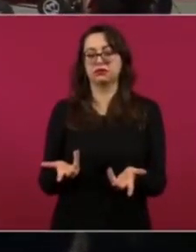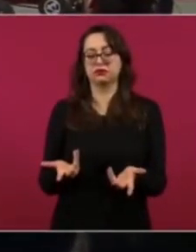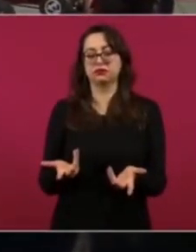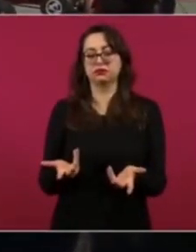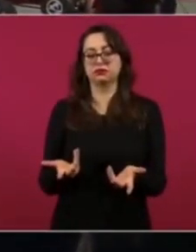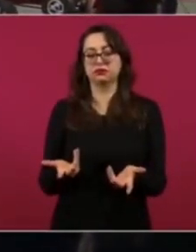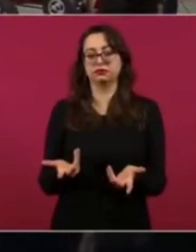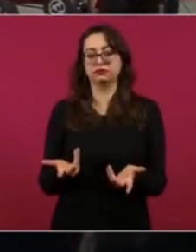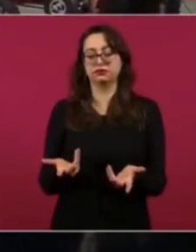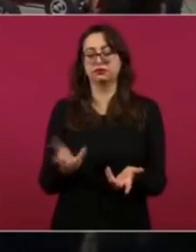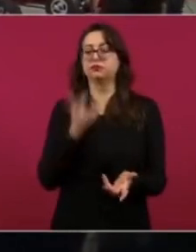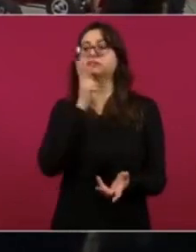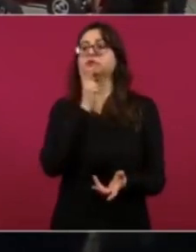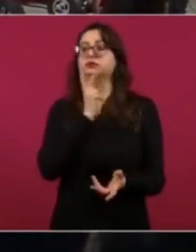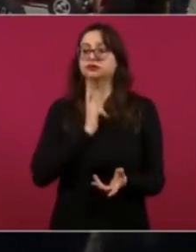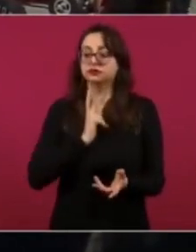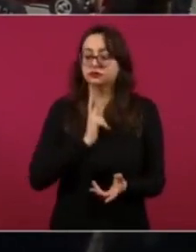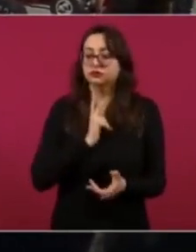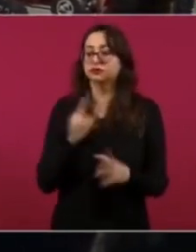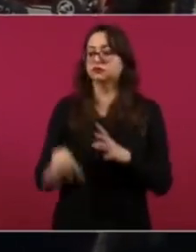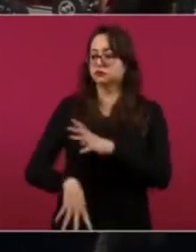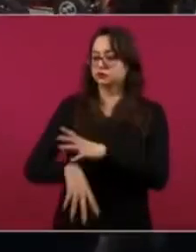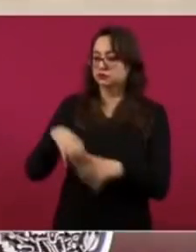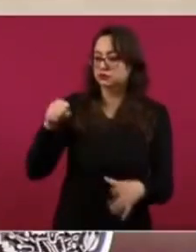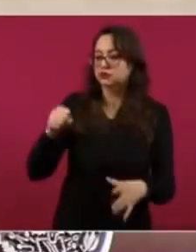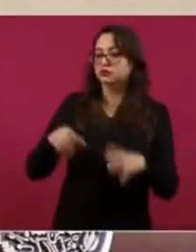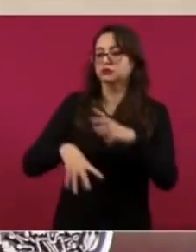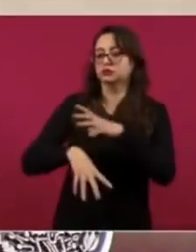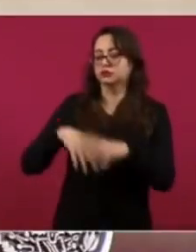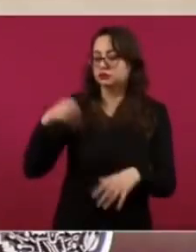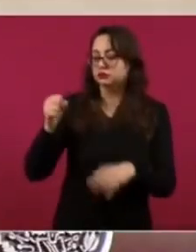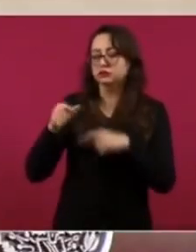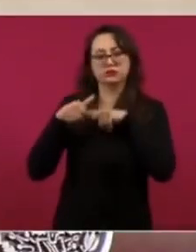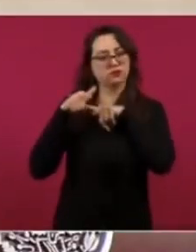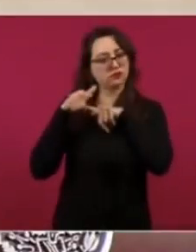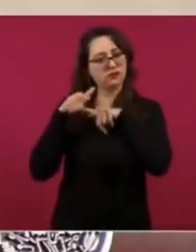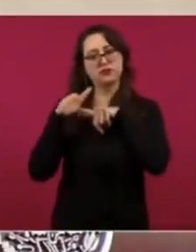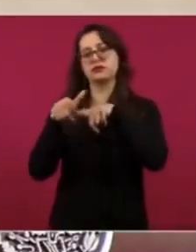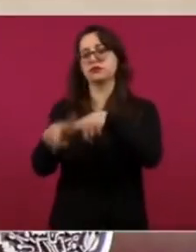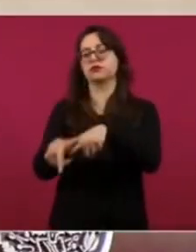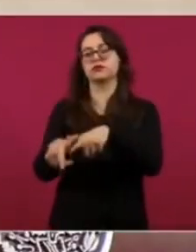estos yacimientos, va a seguir la extracción de crudo.